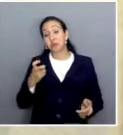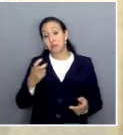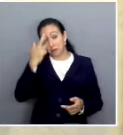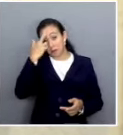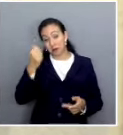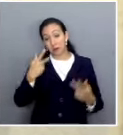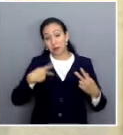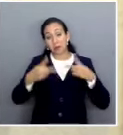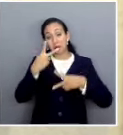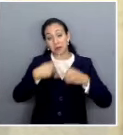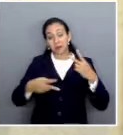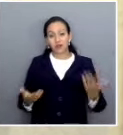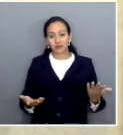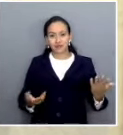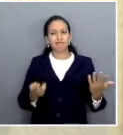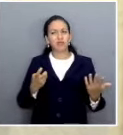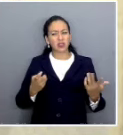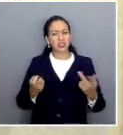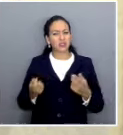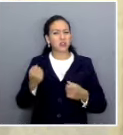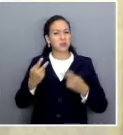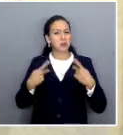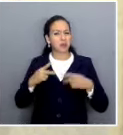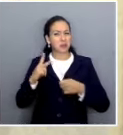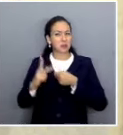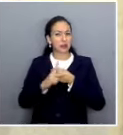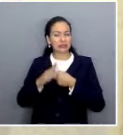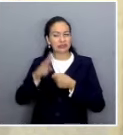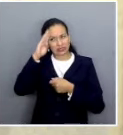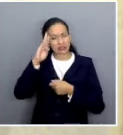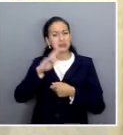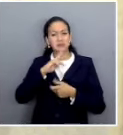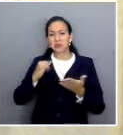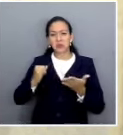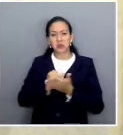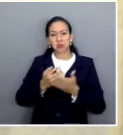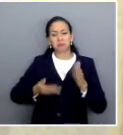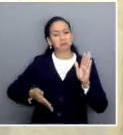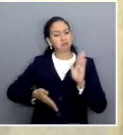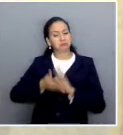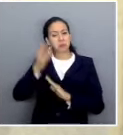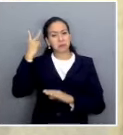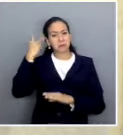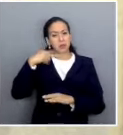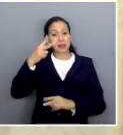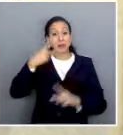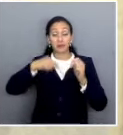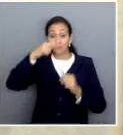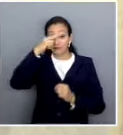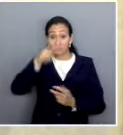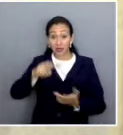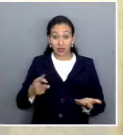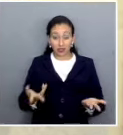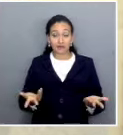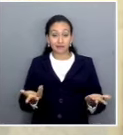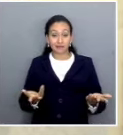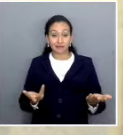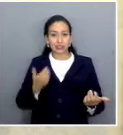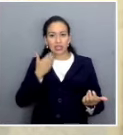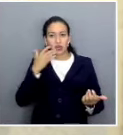incita a los ciudadanos a migrar por no encontrar el bienestar que buscan en sus países de